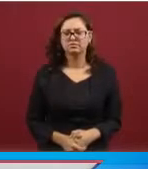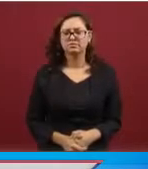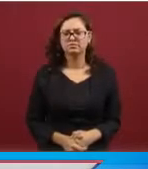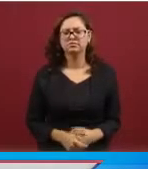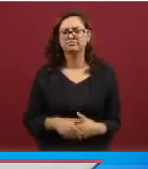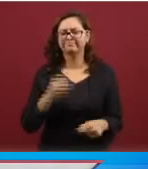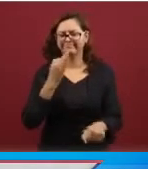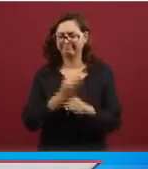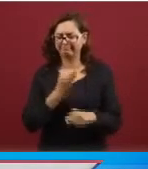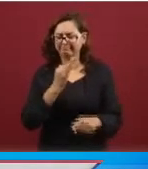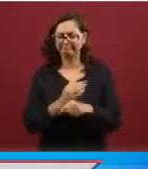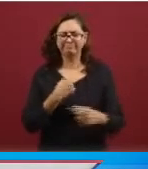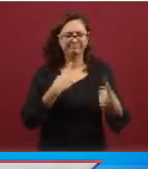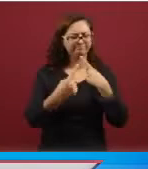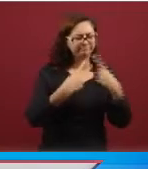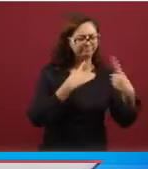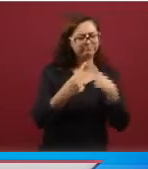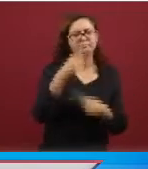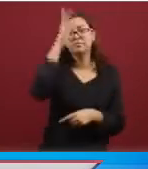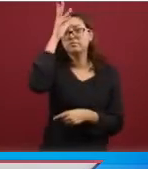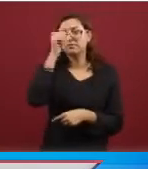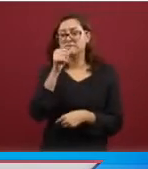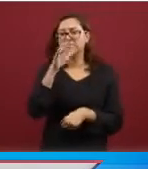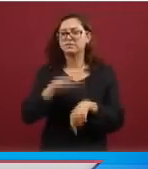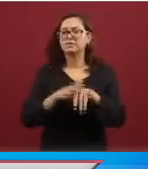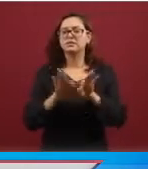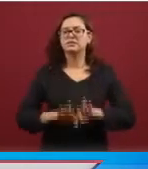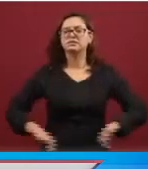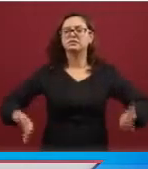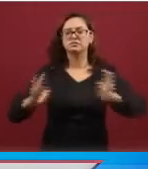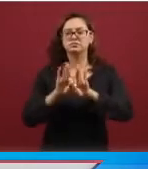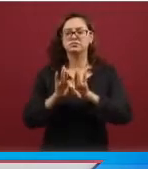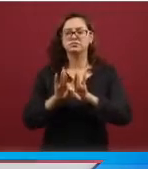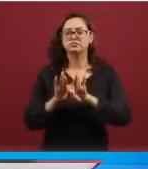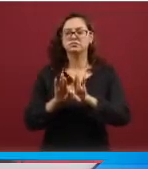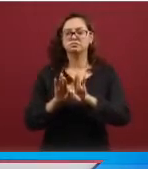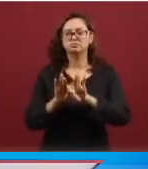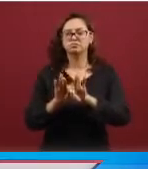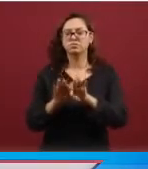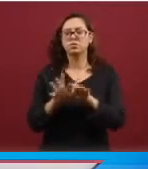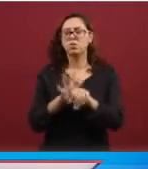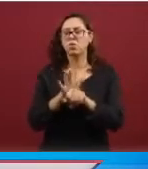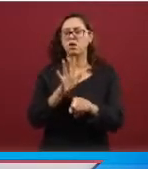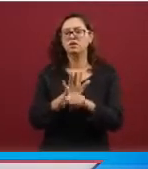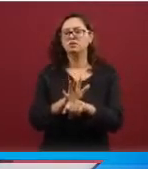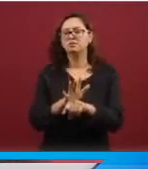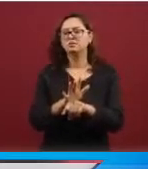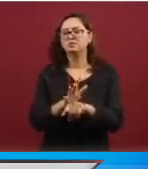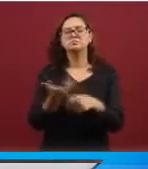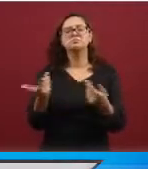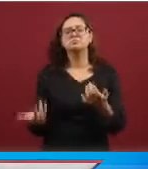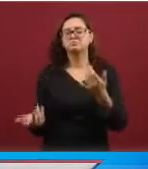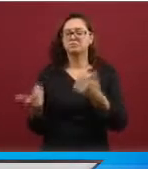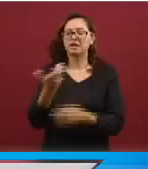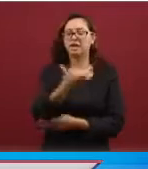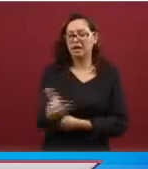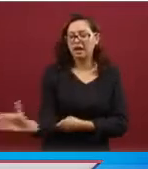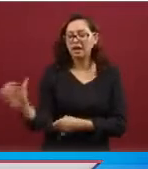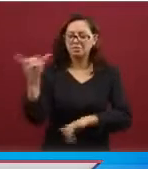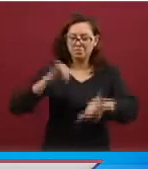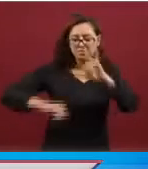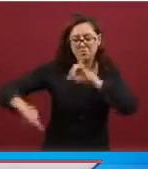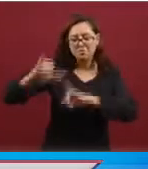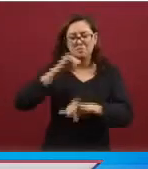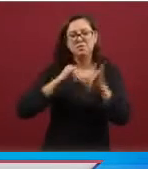Fertilizantes en Guerrero. Y lo que más nos importa es que se terminen de distribuir los fertilizantes en